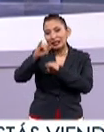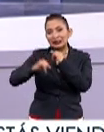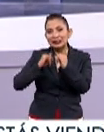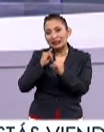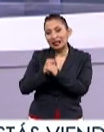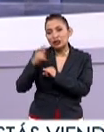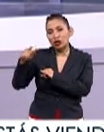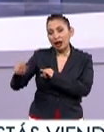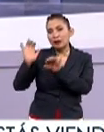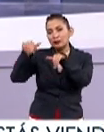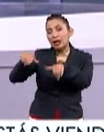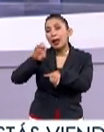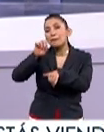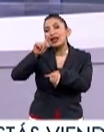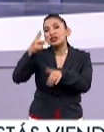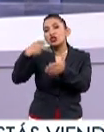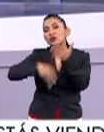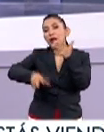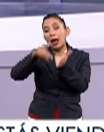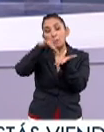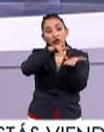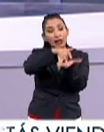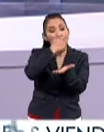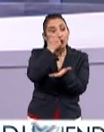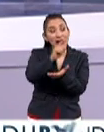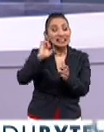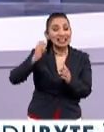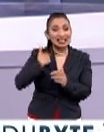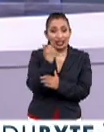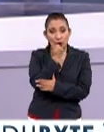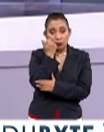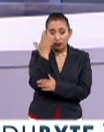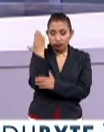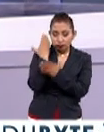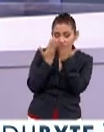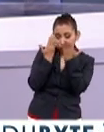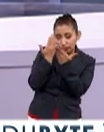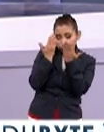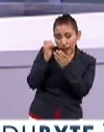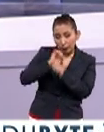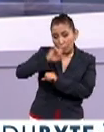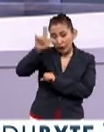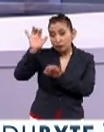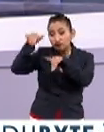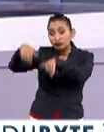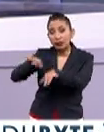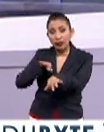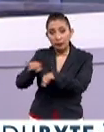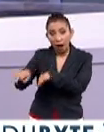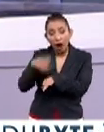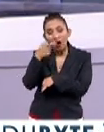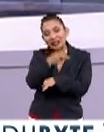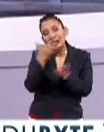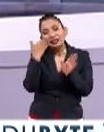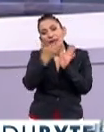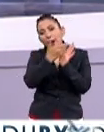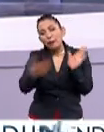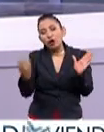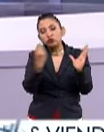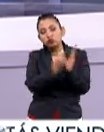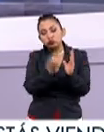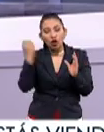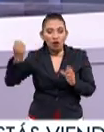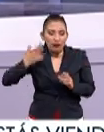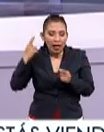Empléate 2018, espacio que busca apoyar a estudiantes y egresados en formación profesional e inserción laboral. Durante la jornada se